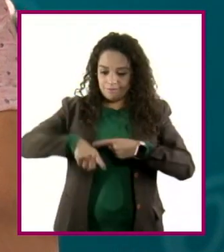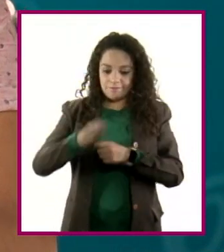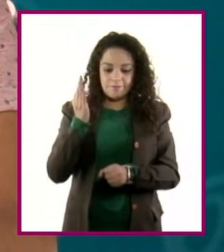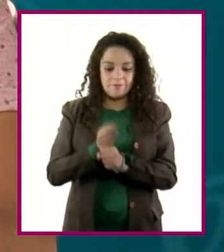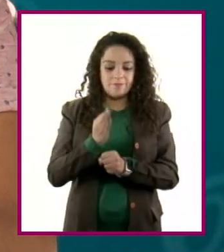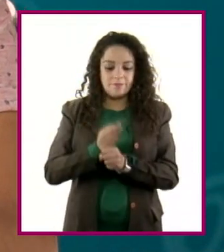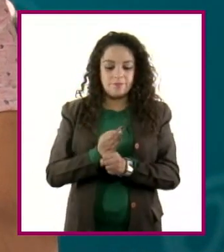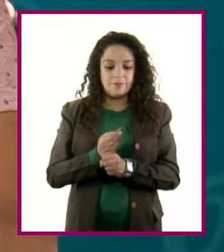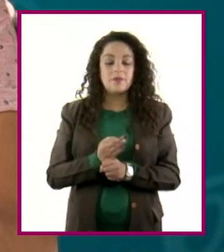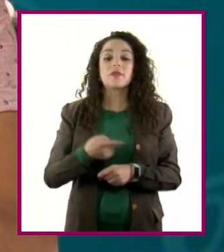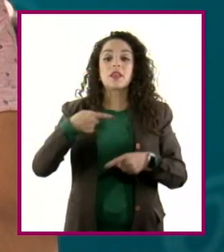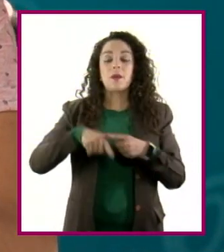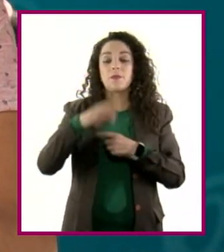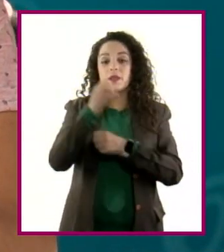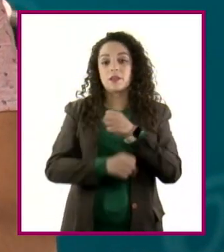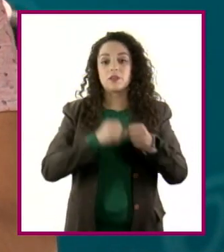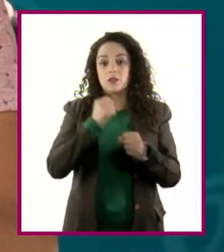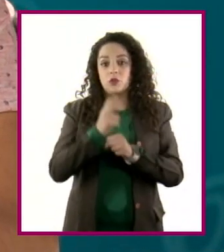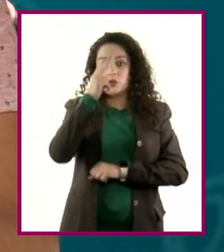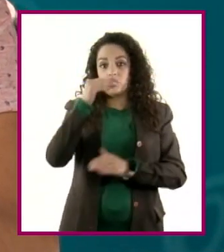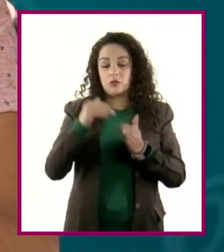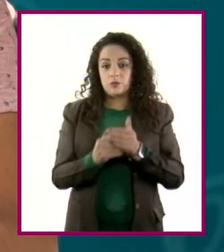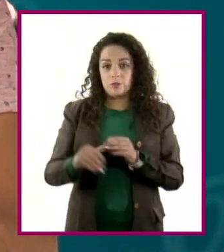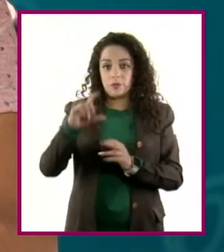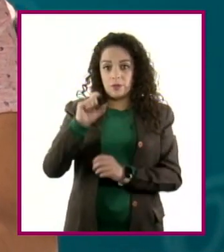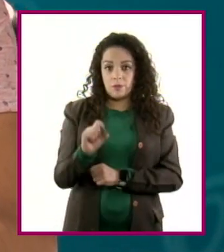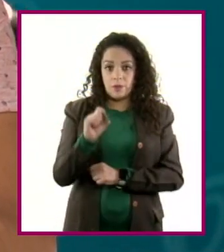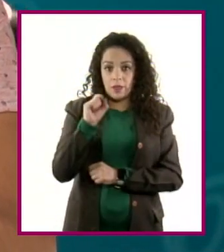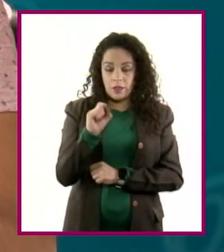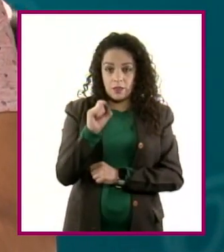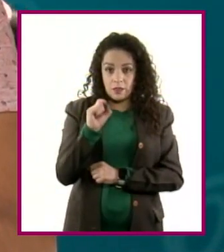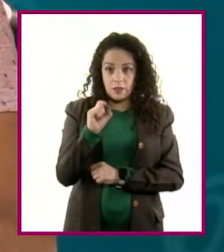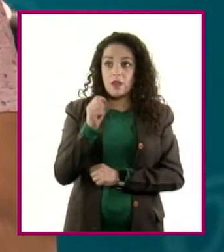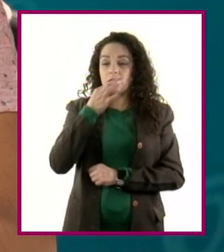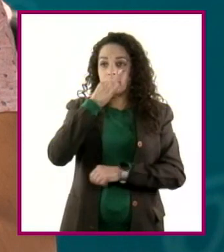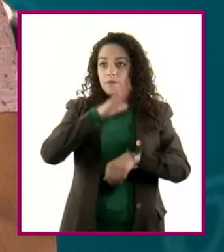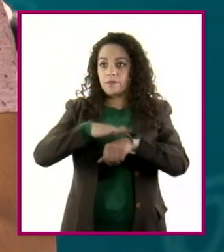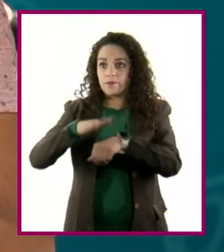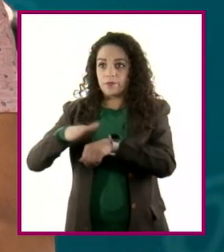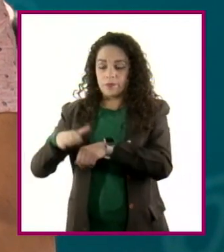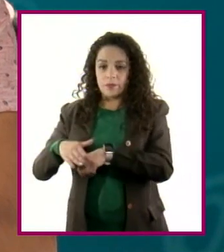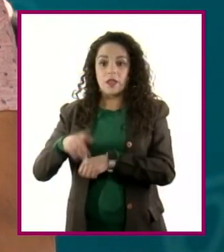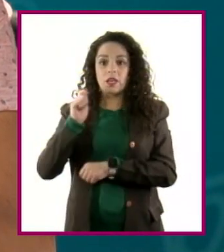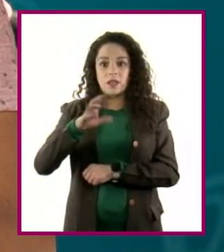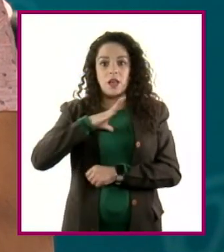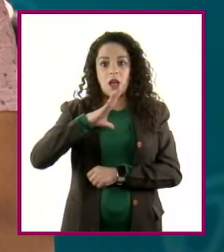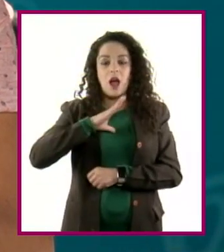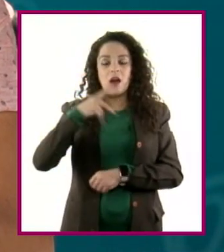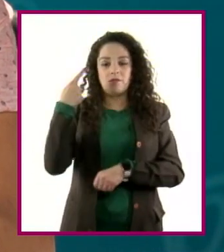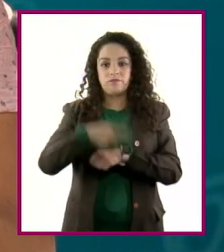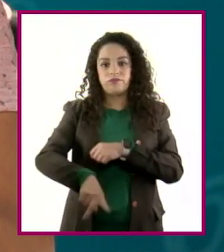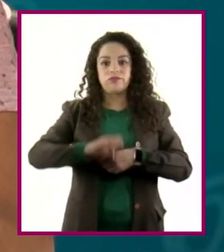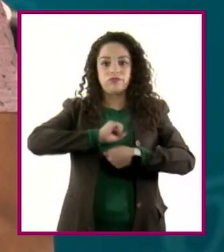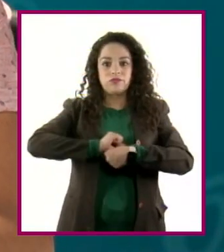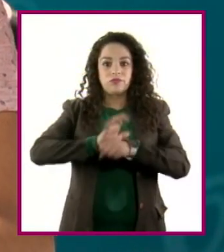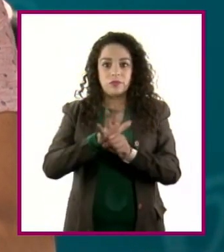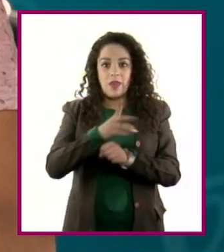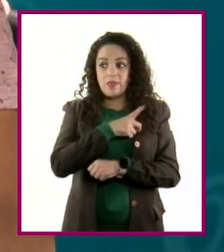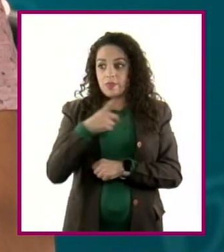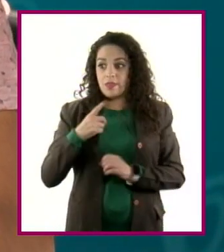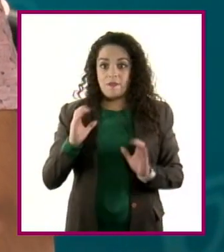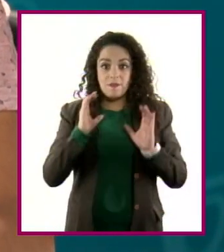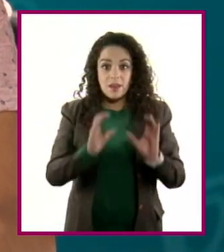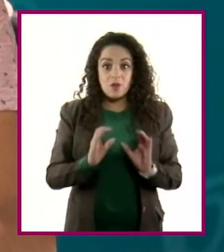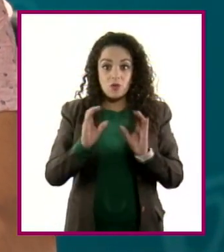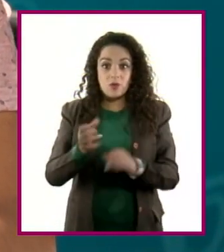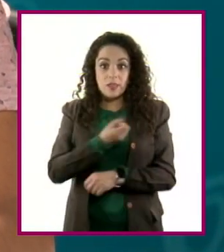principios del 2020, cuando organismos internacionales y gobiernos nacionales alertaron sobre el riesgo del coronavirus y las medidas sanitarias que había que tomar,